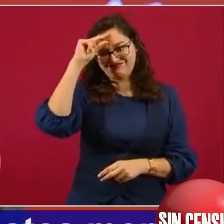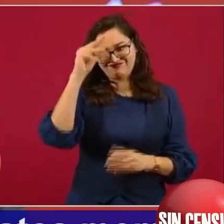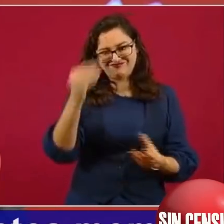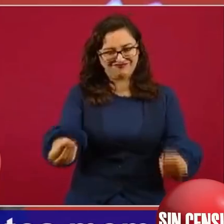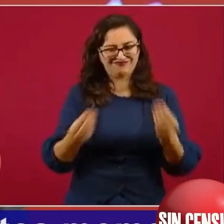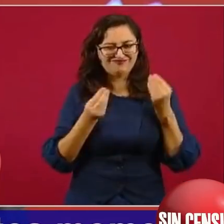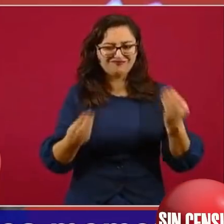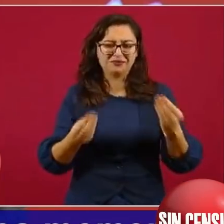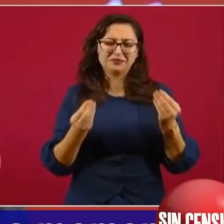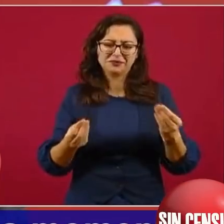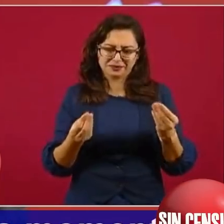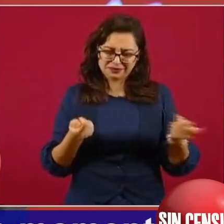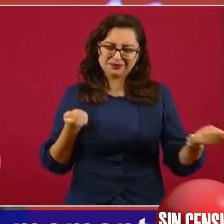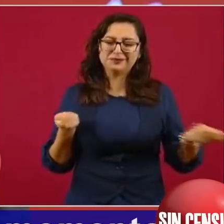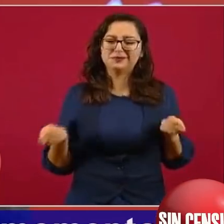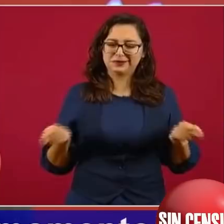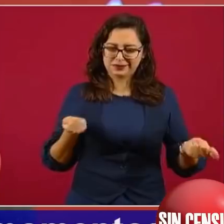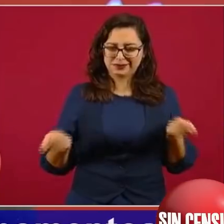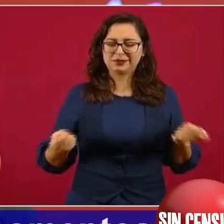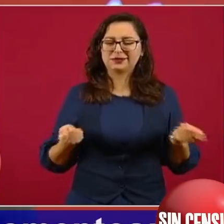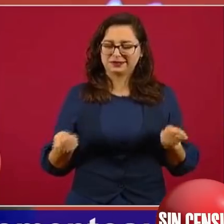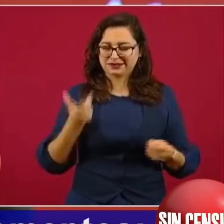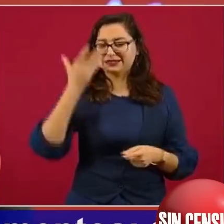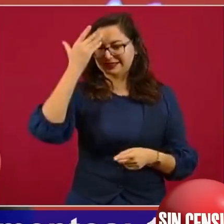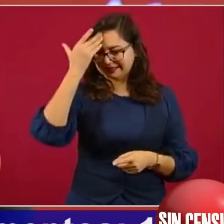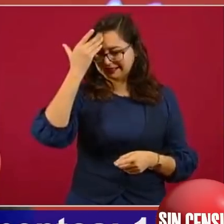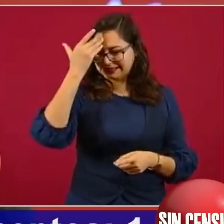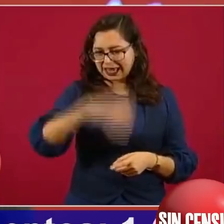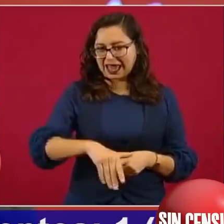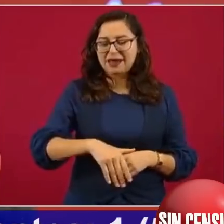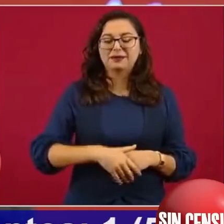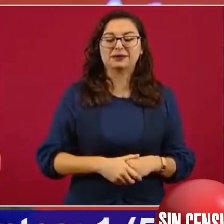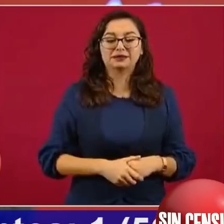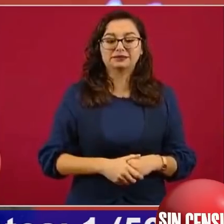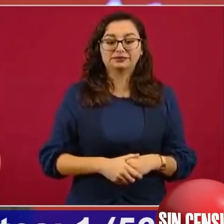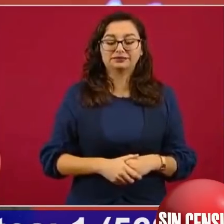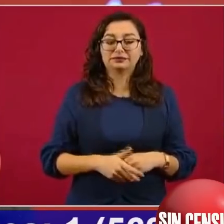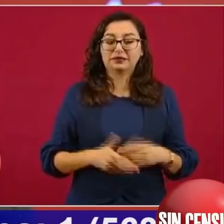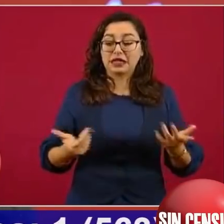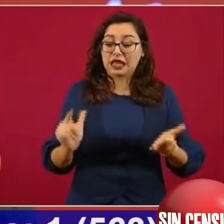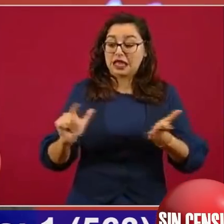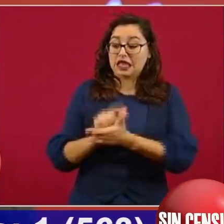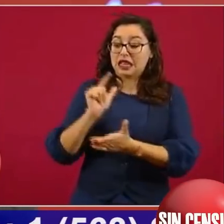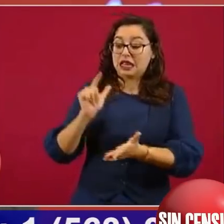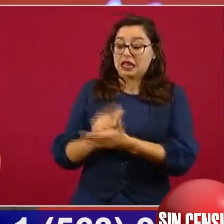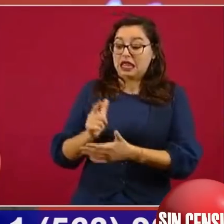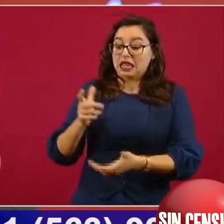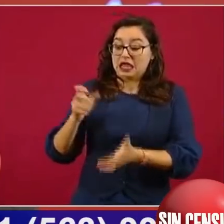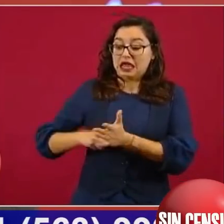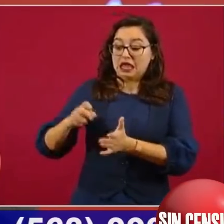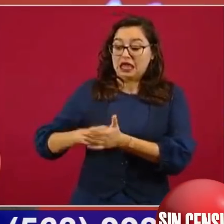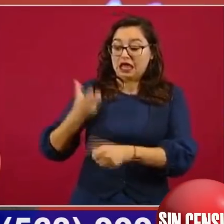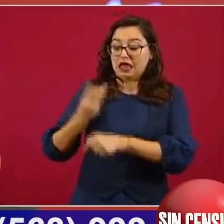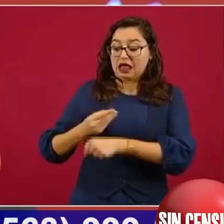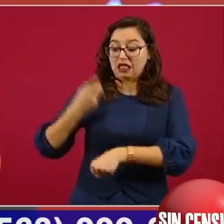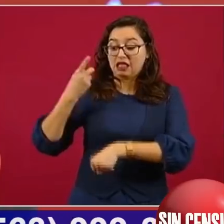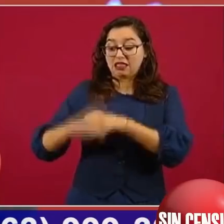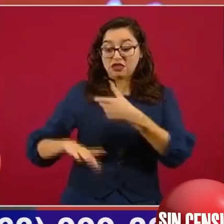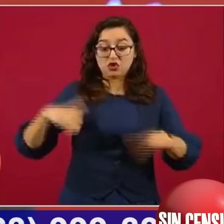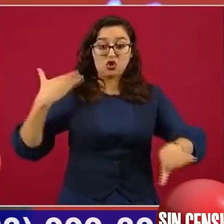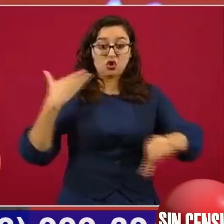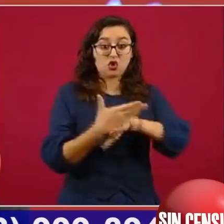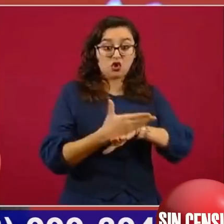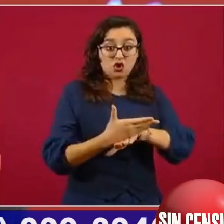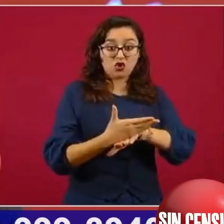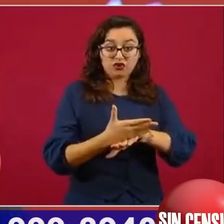saben muy bien. Si realmente hay una reforma dañina, a intereses económicos,